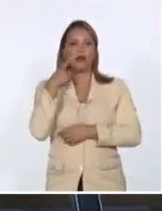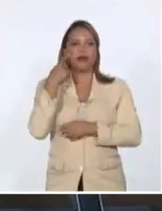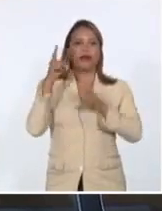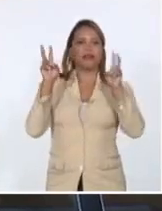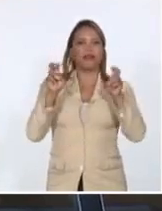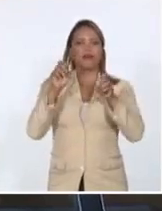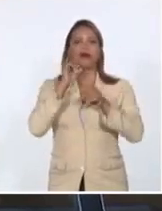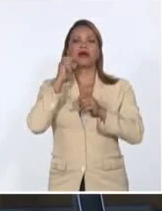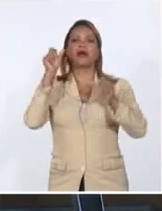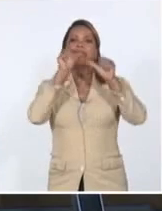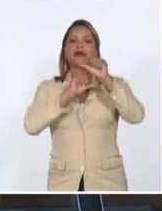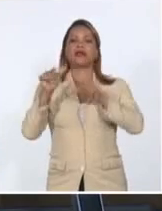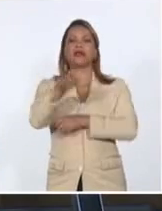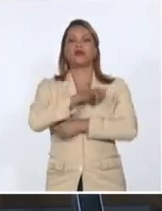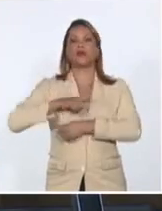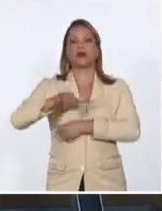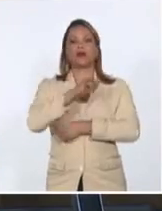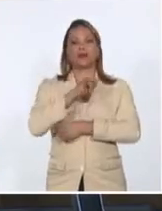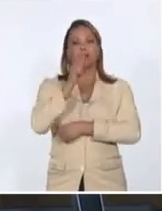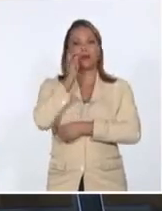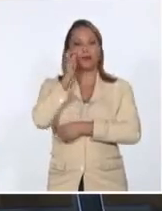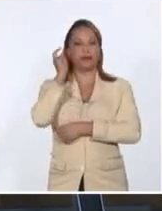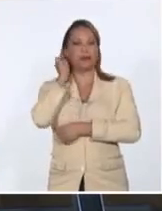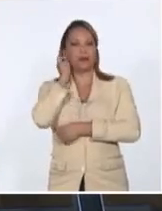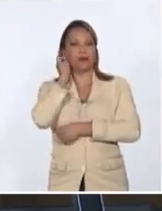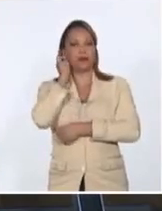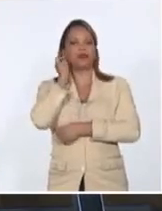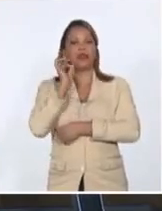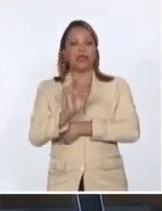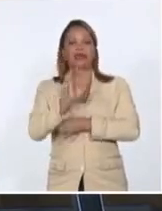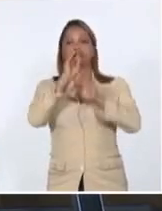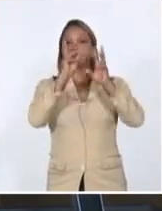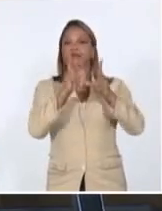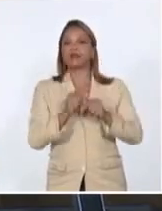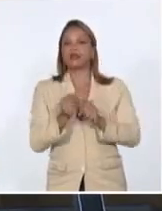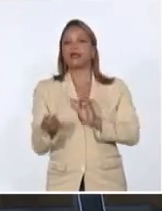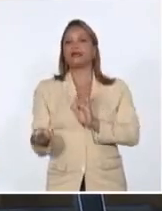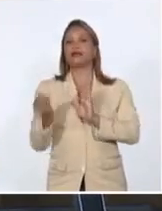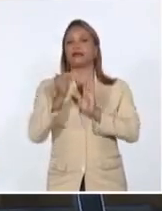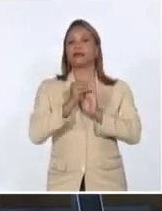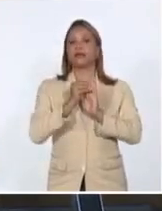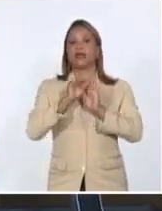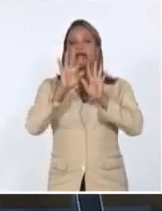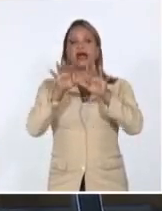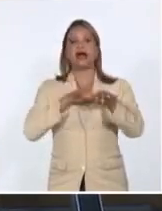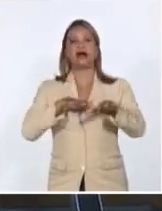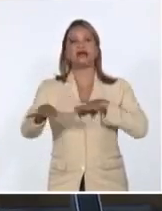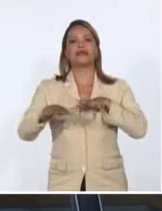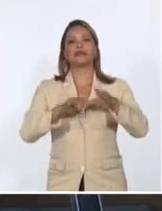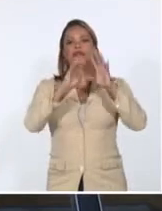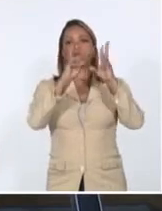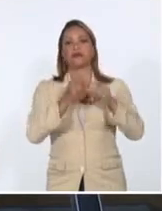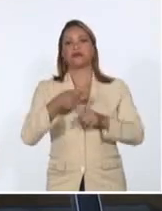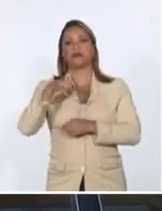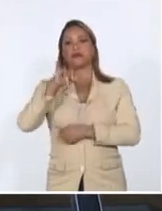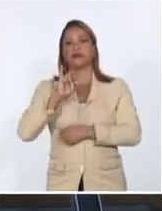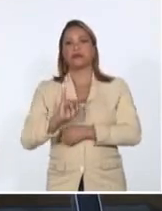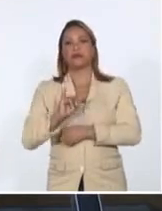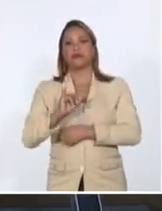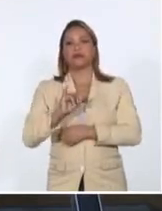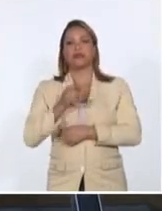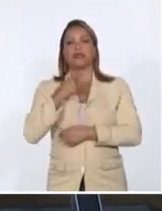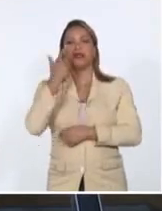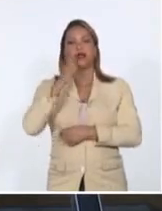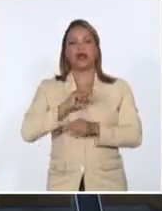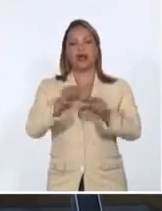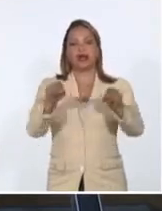Género es el resultado de la implementación de la acción número 6 del área 7